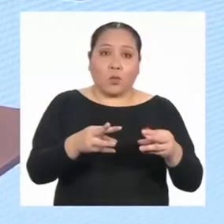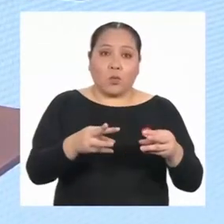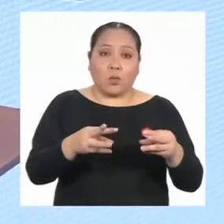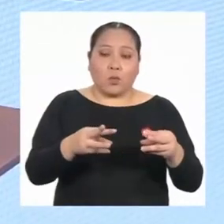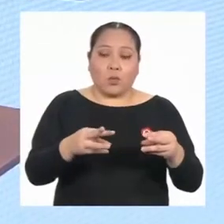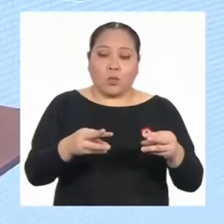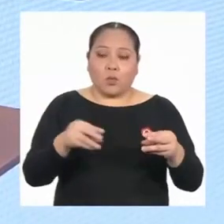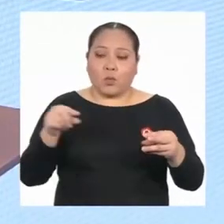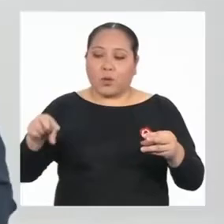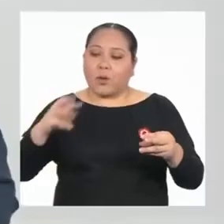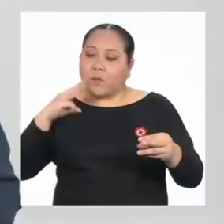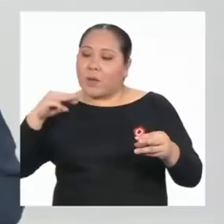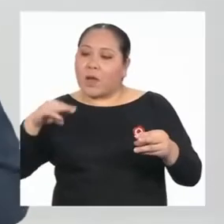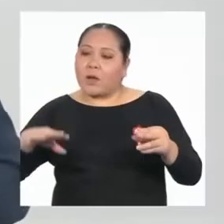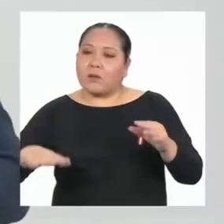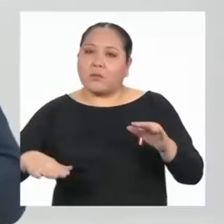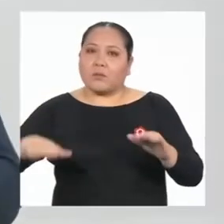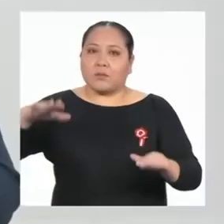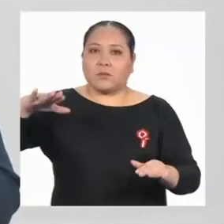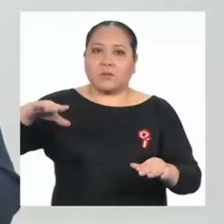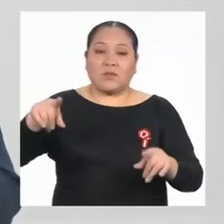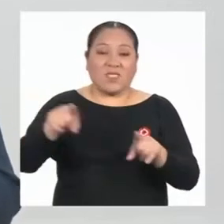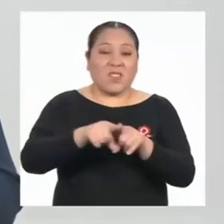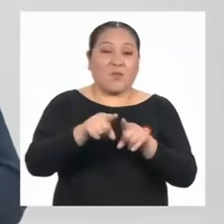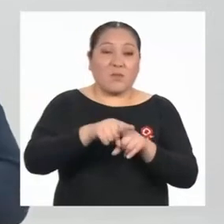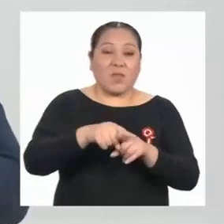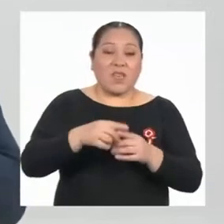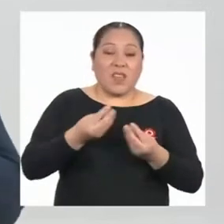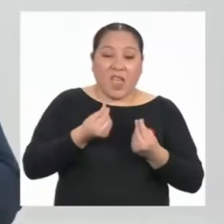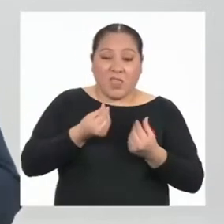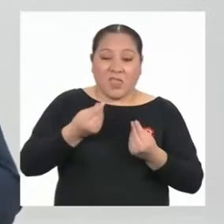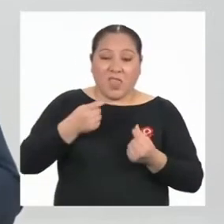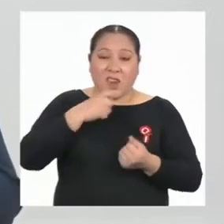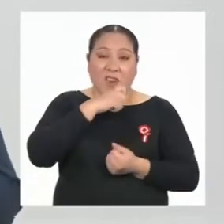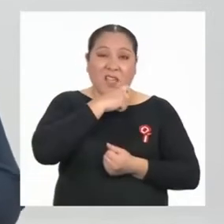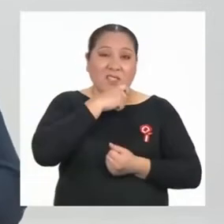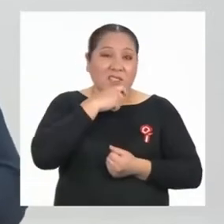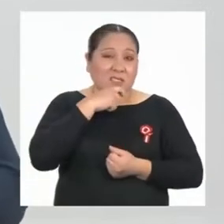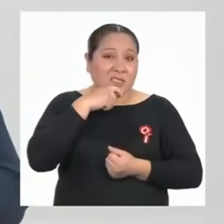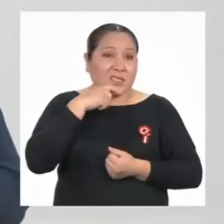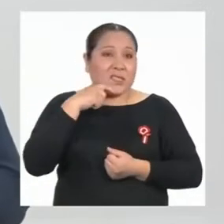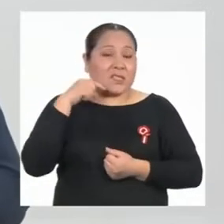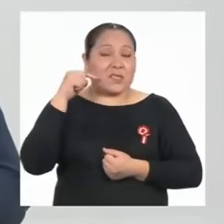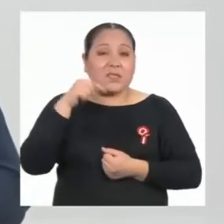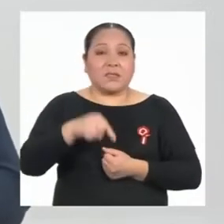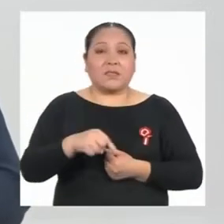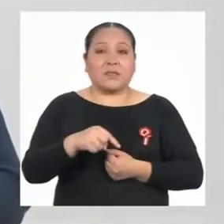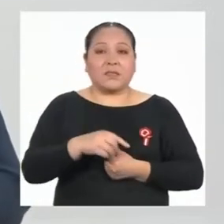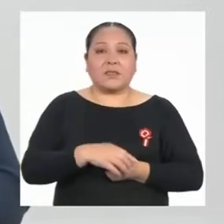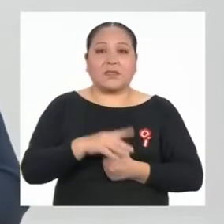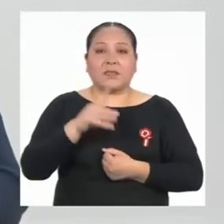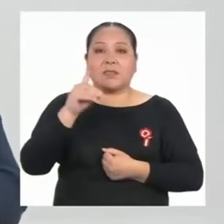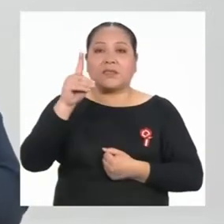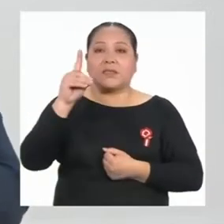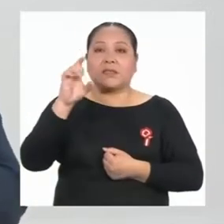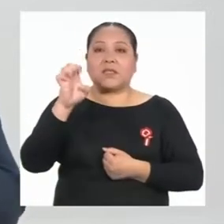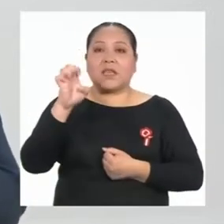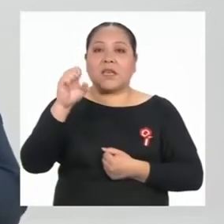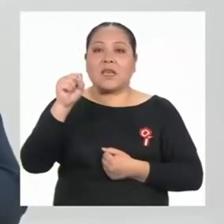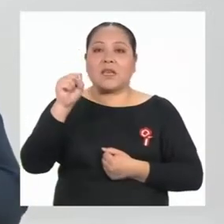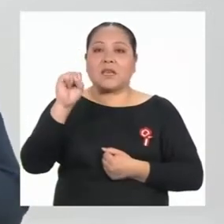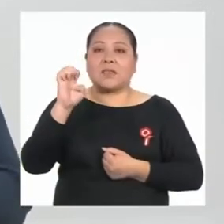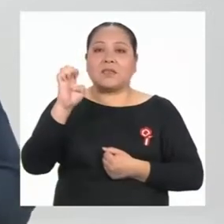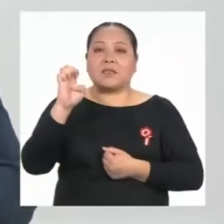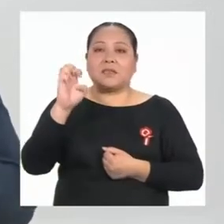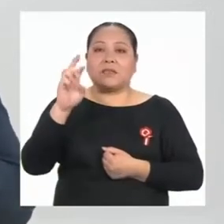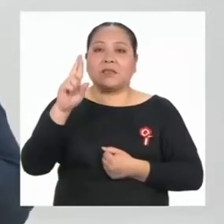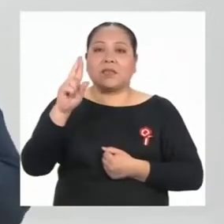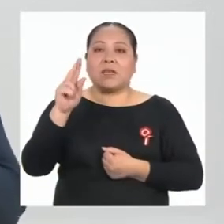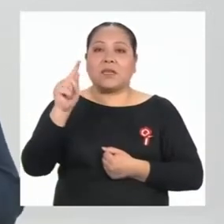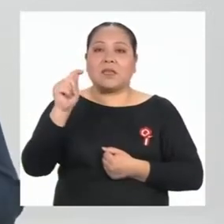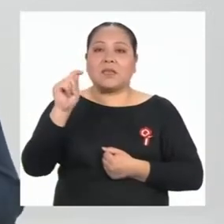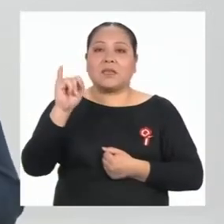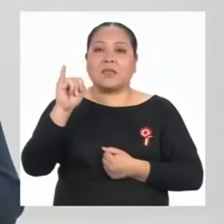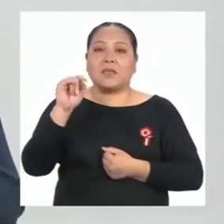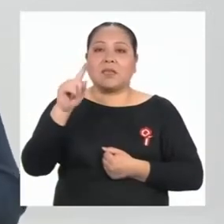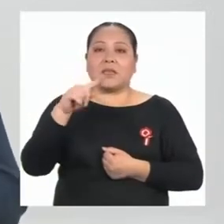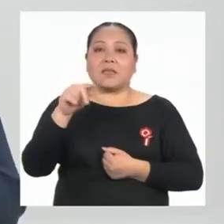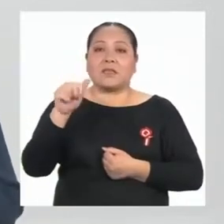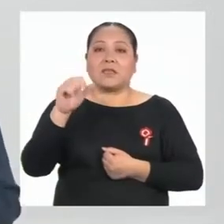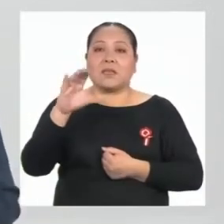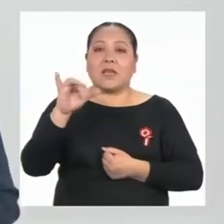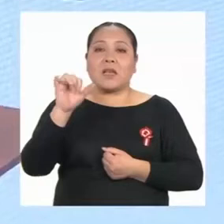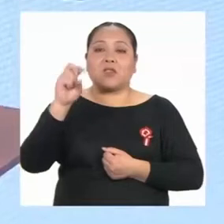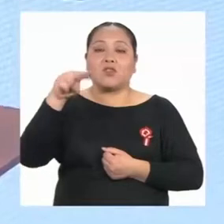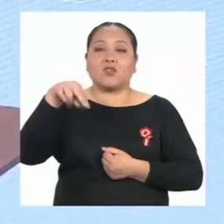vuelva más seca. A ese fenómeno se le conoce como desertización, producto de la escasez